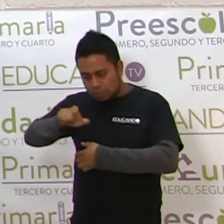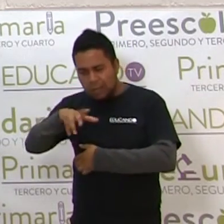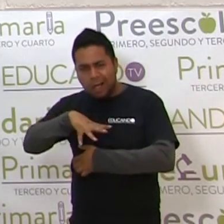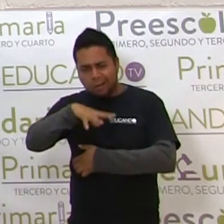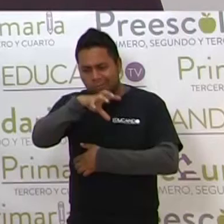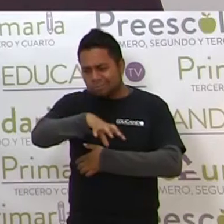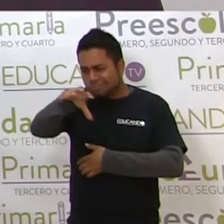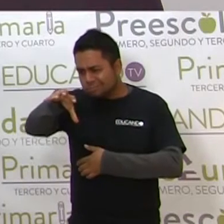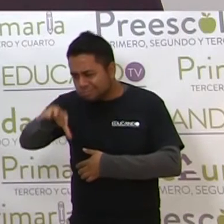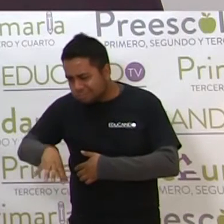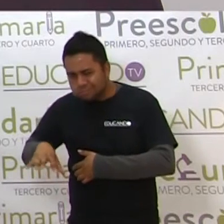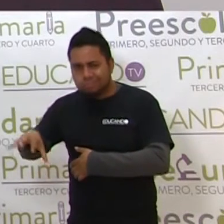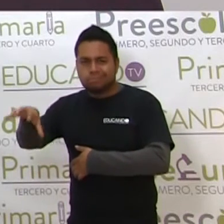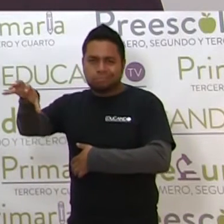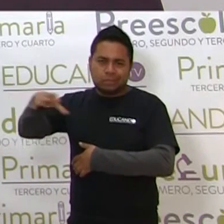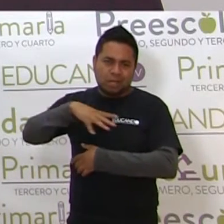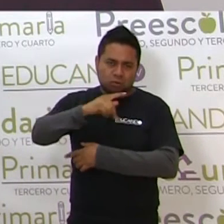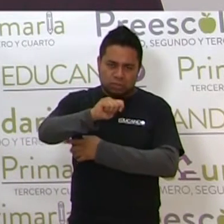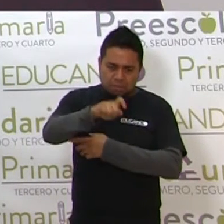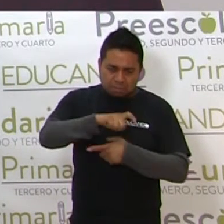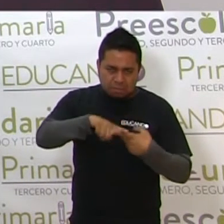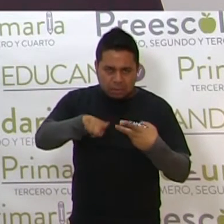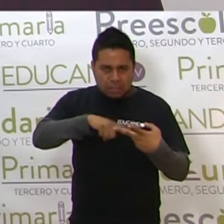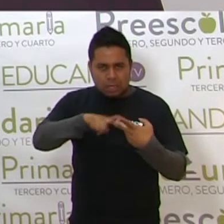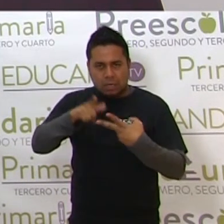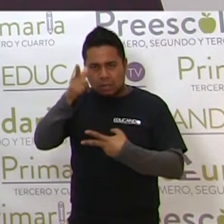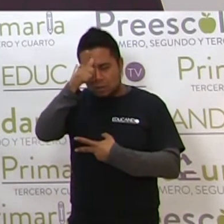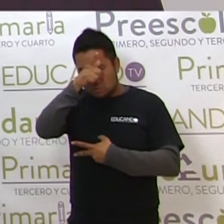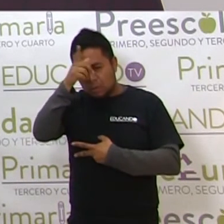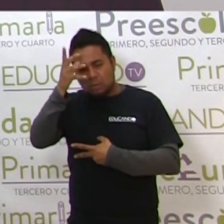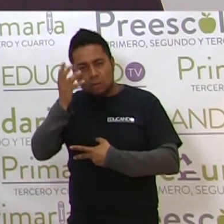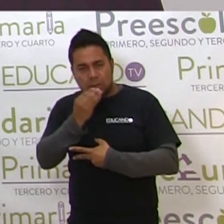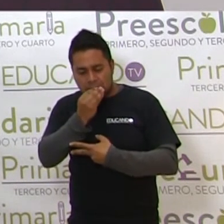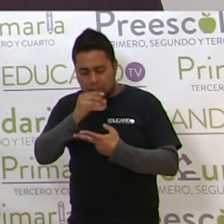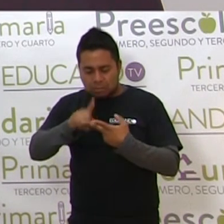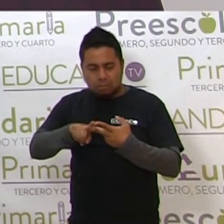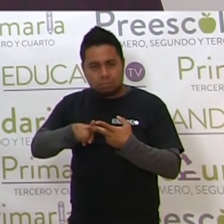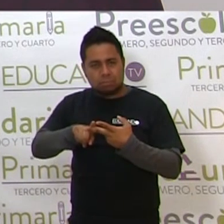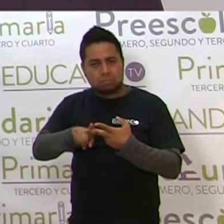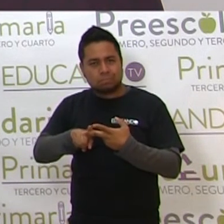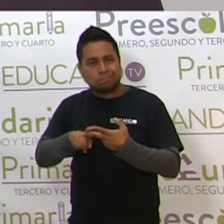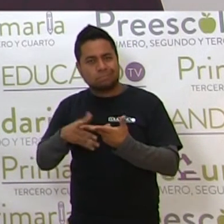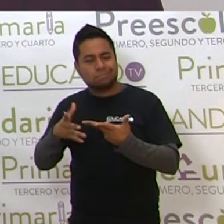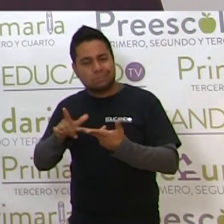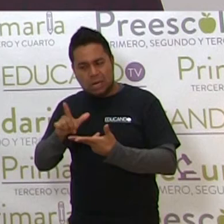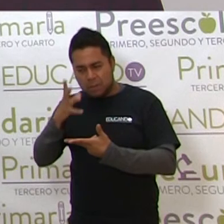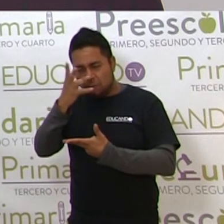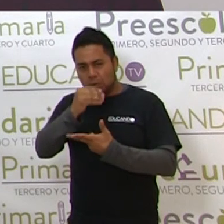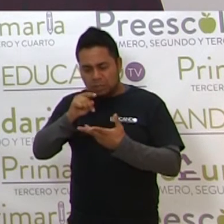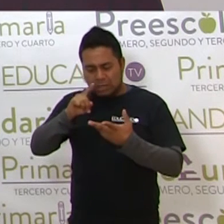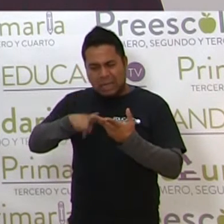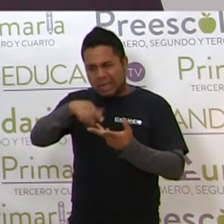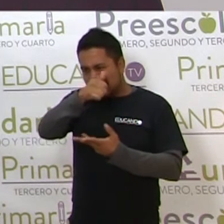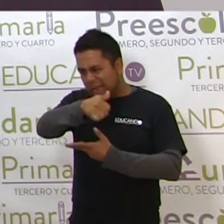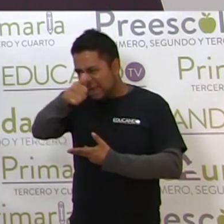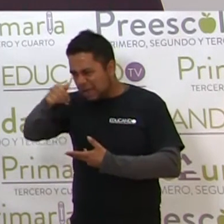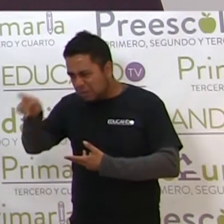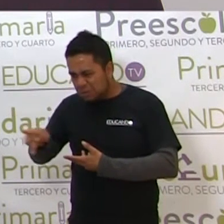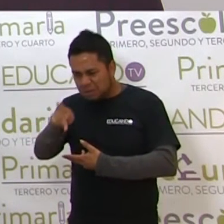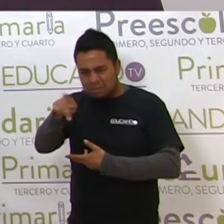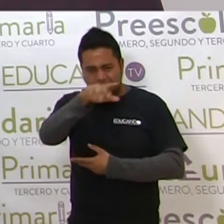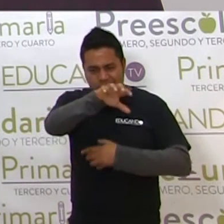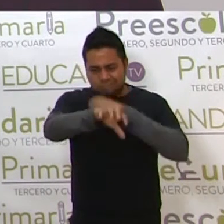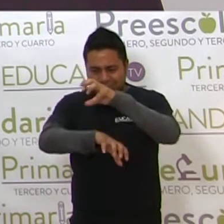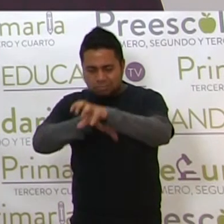San Juan Bautista tustepec está lo má Bonita Oaxaca y cada una de esas comunidades tiene